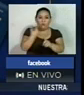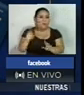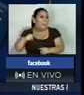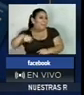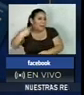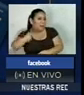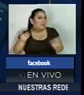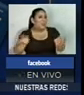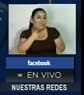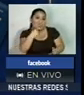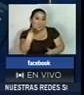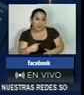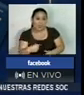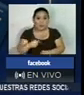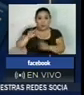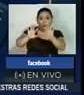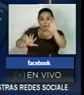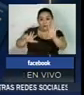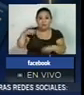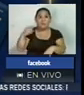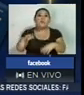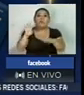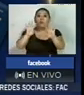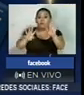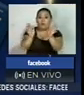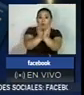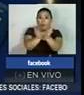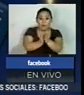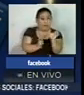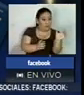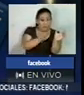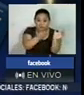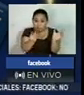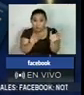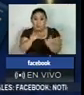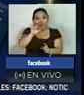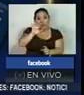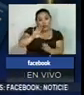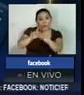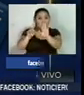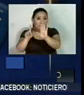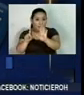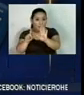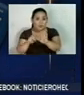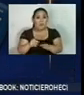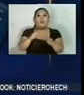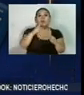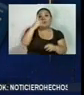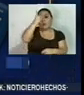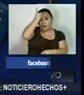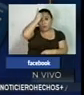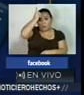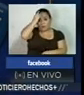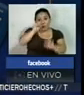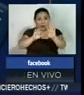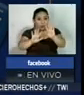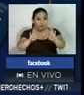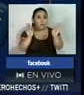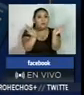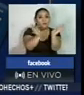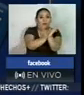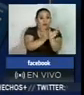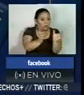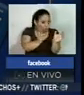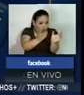Mañana sábado, 9 de mayo, las personas con terminación 5 y 6 en sus documentos, y el domingo 10 de mayo, los